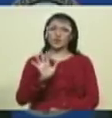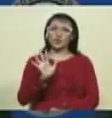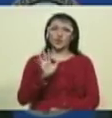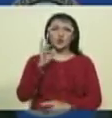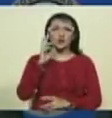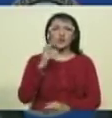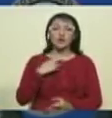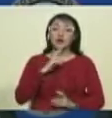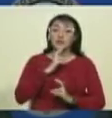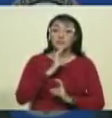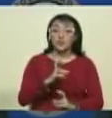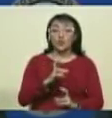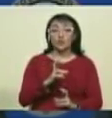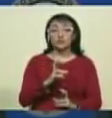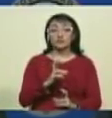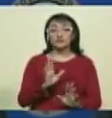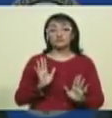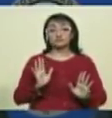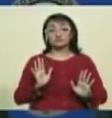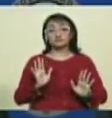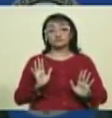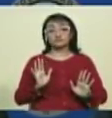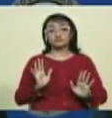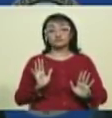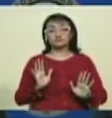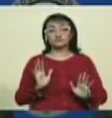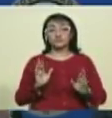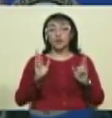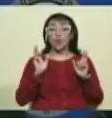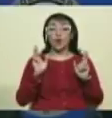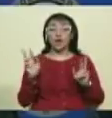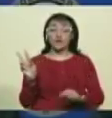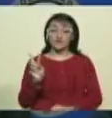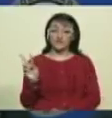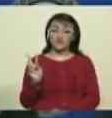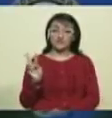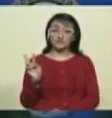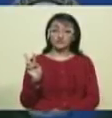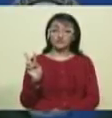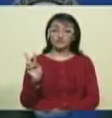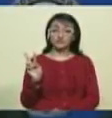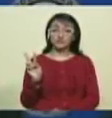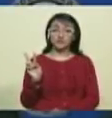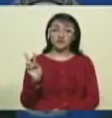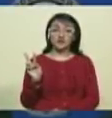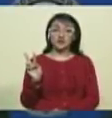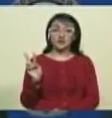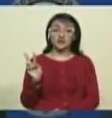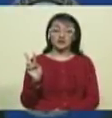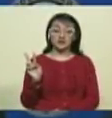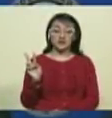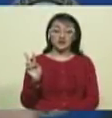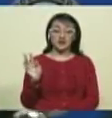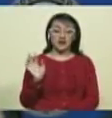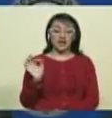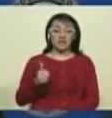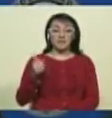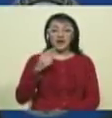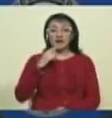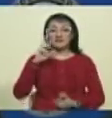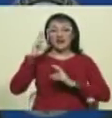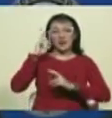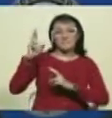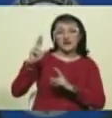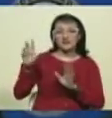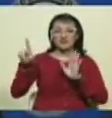Uno responde proporcionalmente. Ojalá Venezuela fuese irrespetada con la palabra y no con